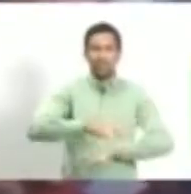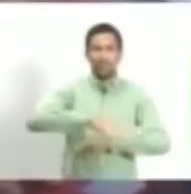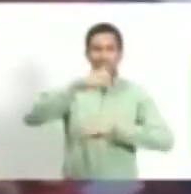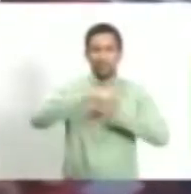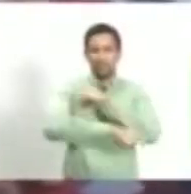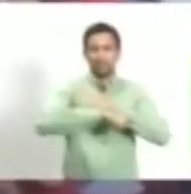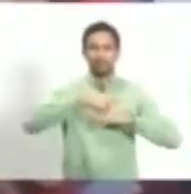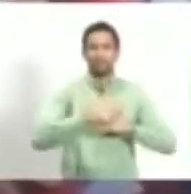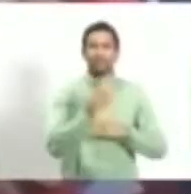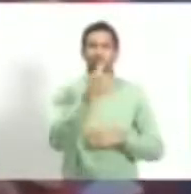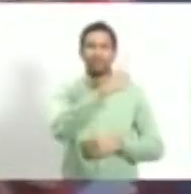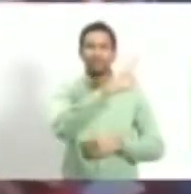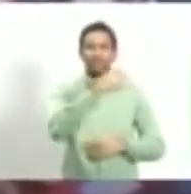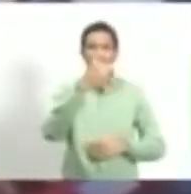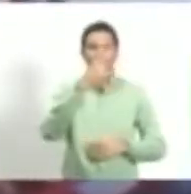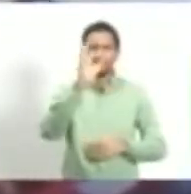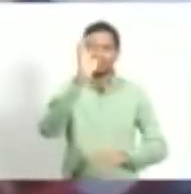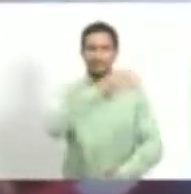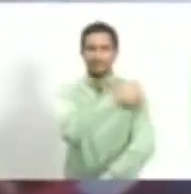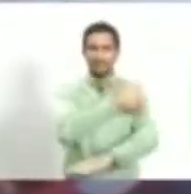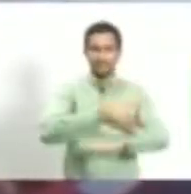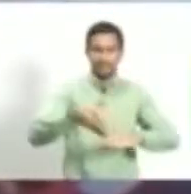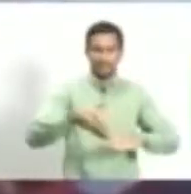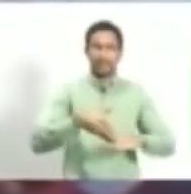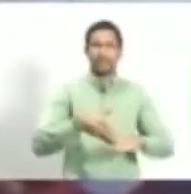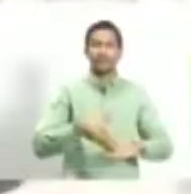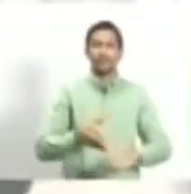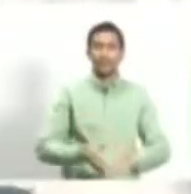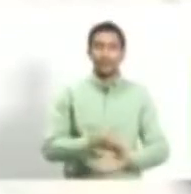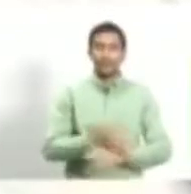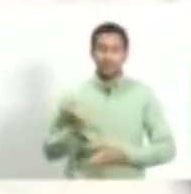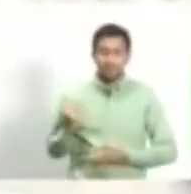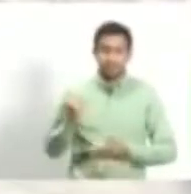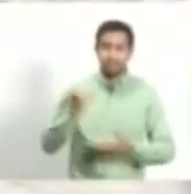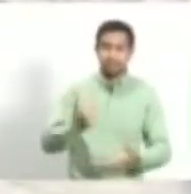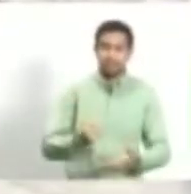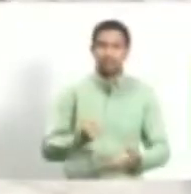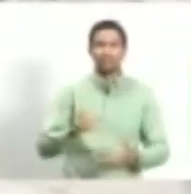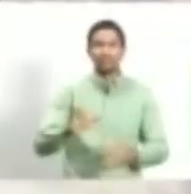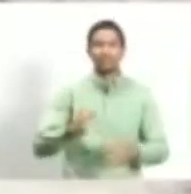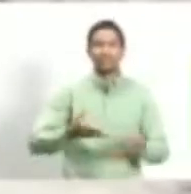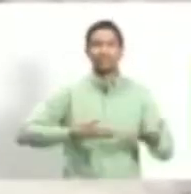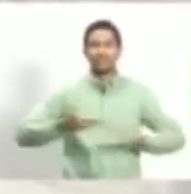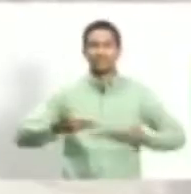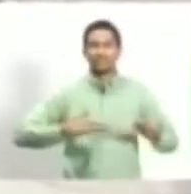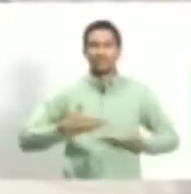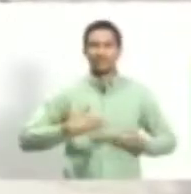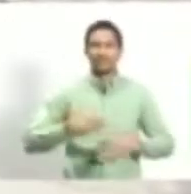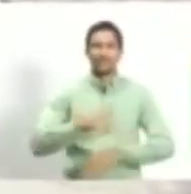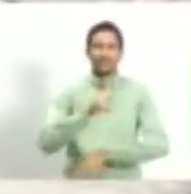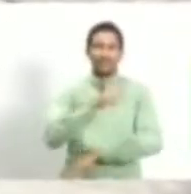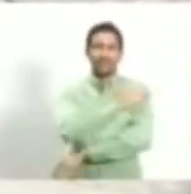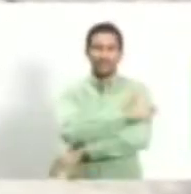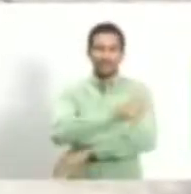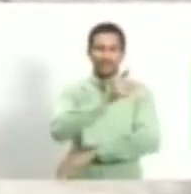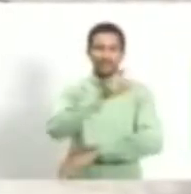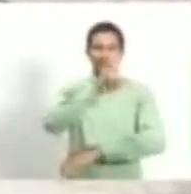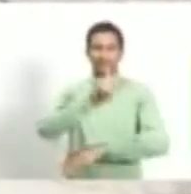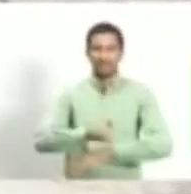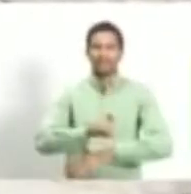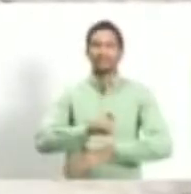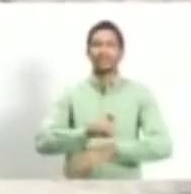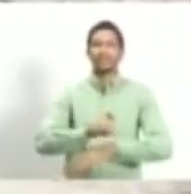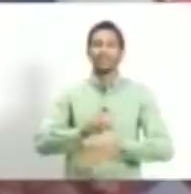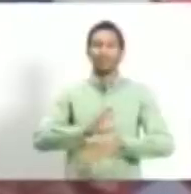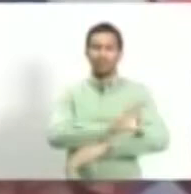de 150 millones de pesos que era cargado a un cajero automático en una supertienda ubicada en la carrera 16 con Cordialidad en el